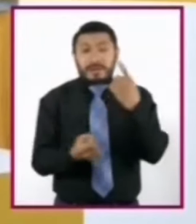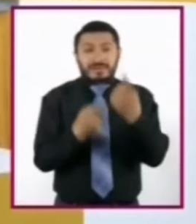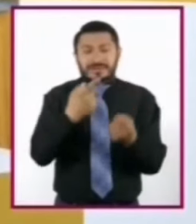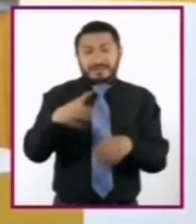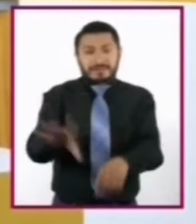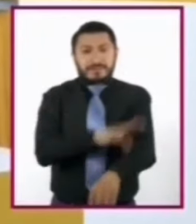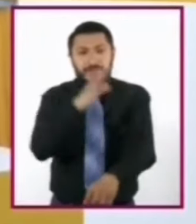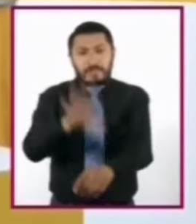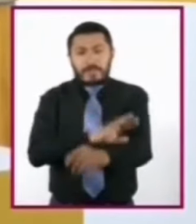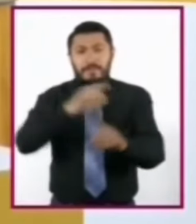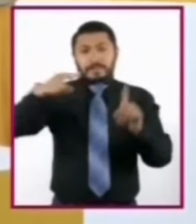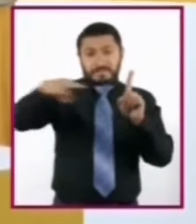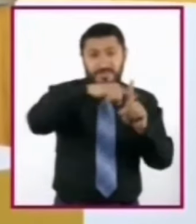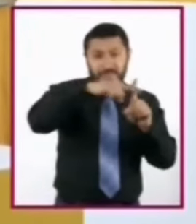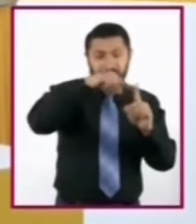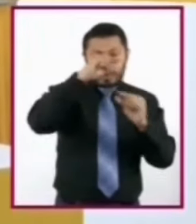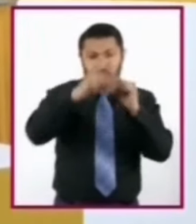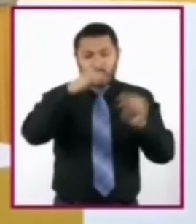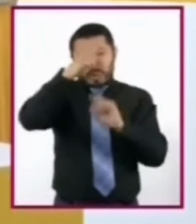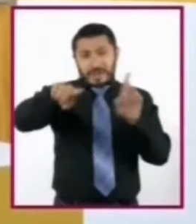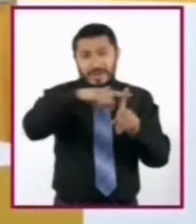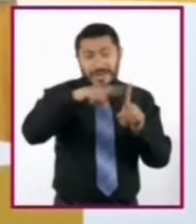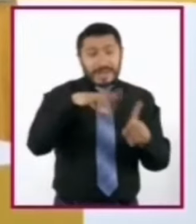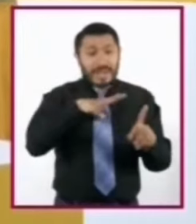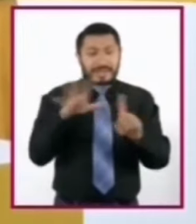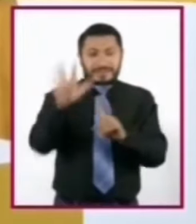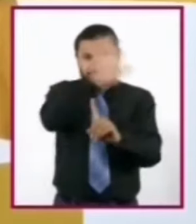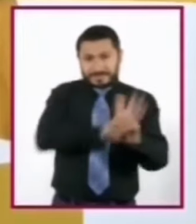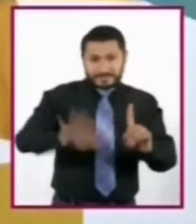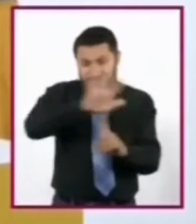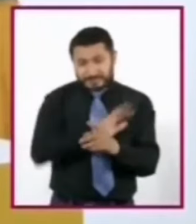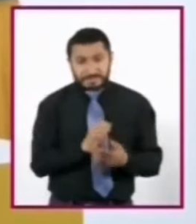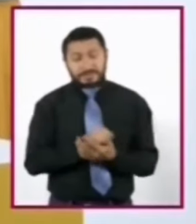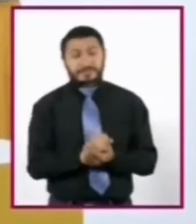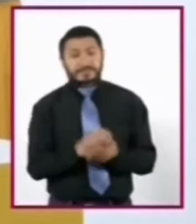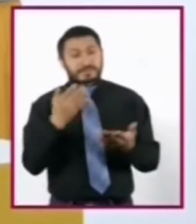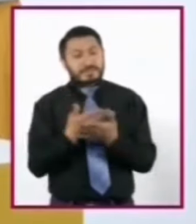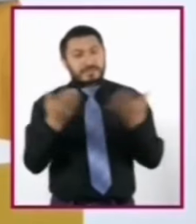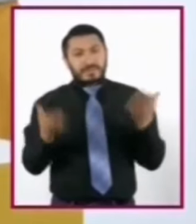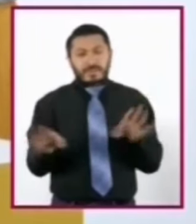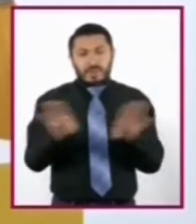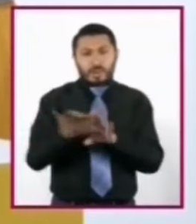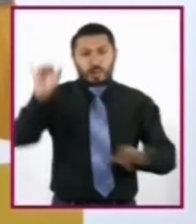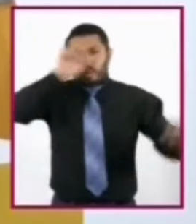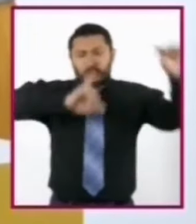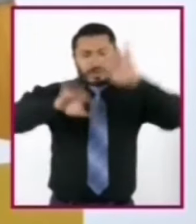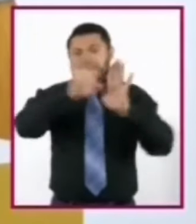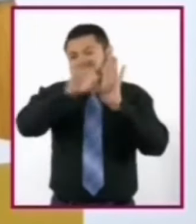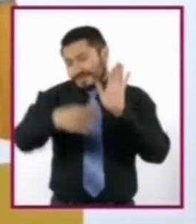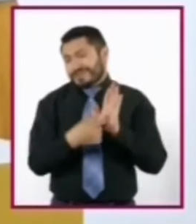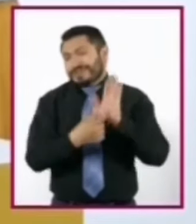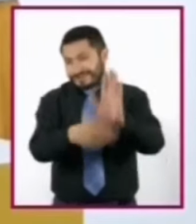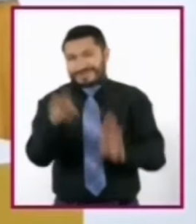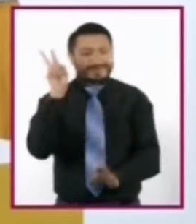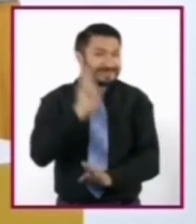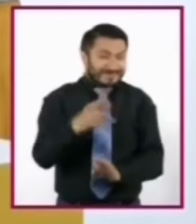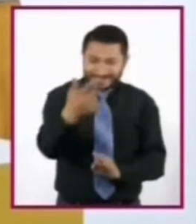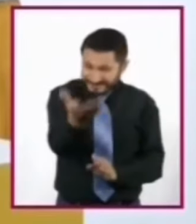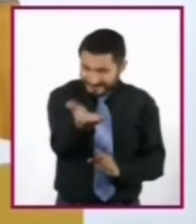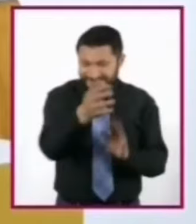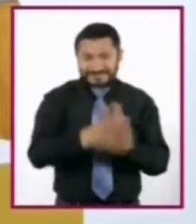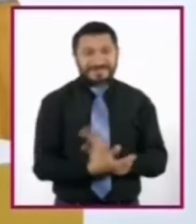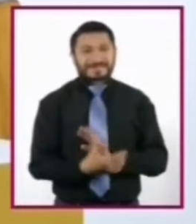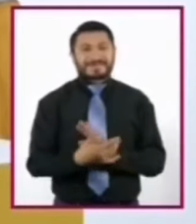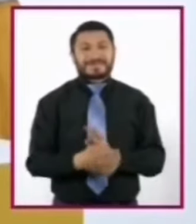a su alrededor. Vamos a hacer un pequeño experimento que nos servirá para ejemplificar esto. Muy bien.